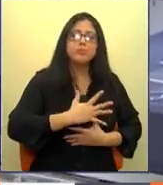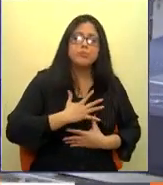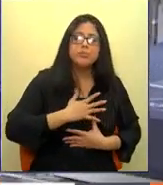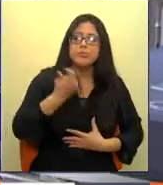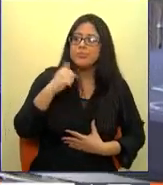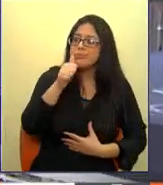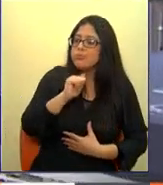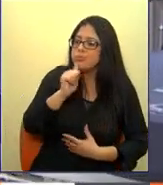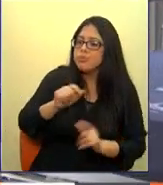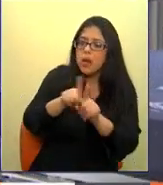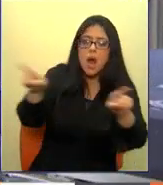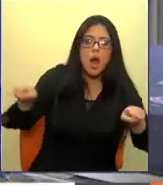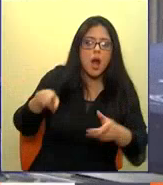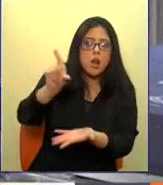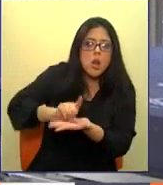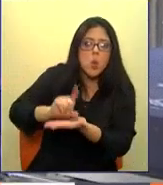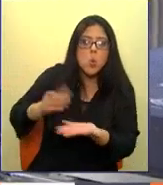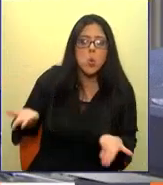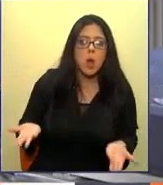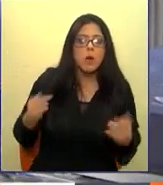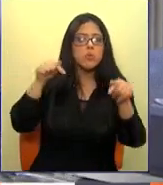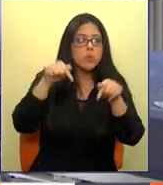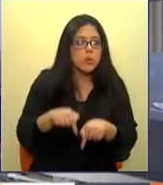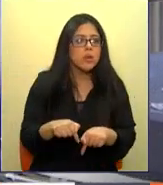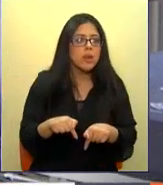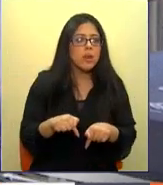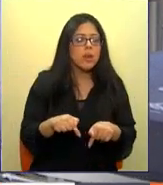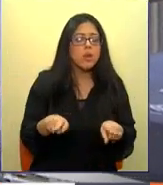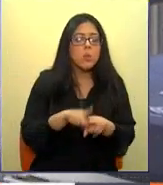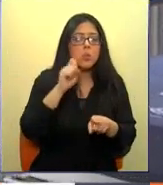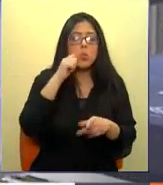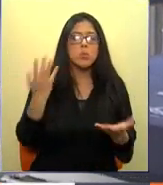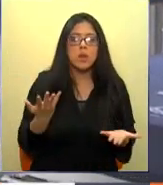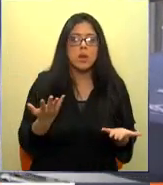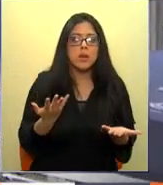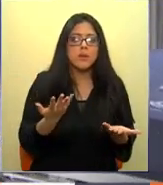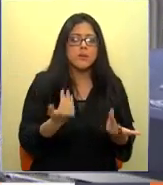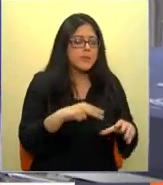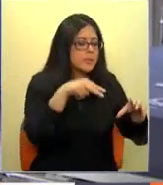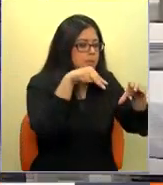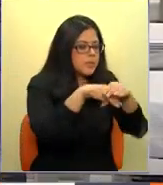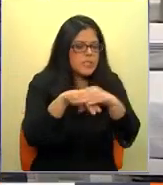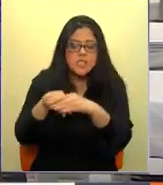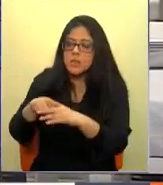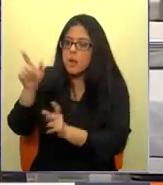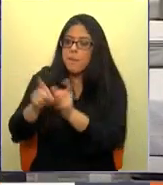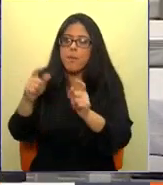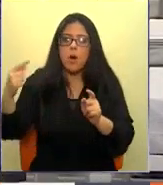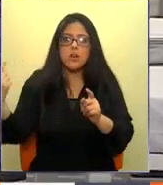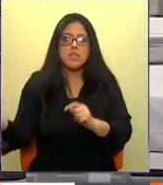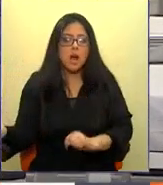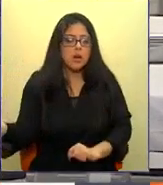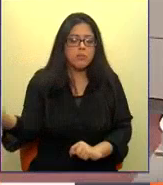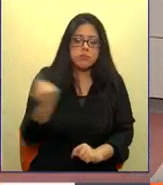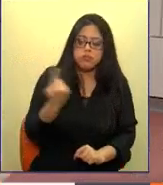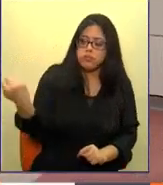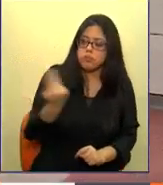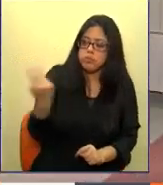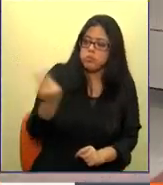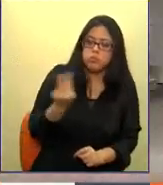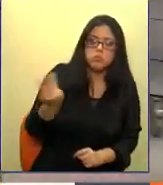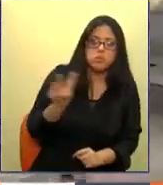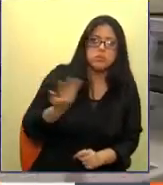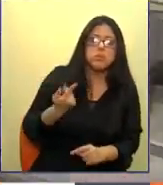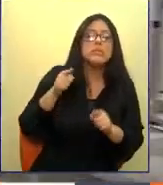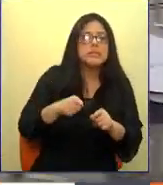porque finalmente acá la limitación es la cantidad de espacio y de personas que consultan. Número de pacientes que llegó a